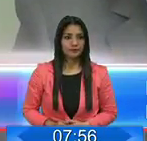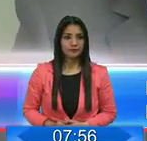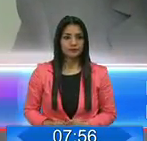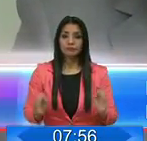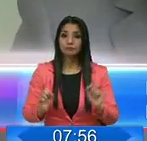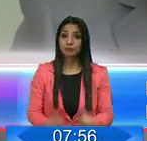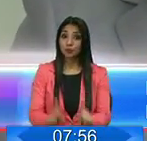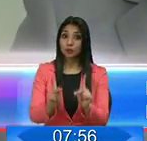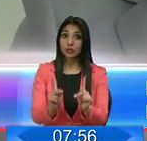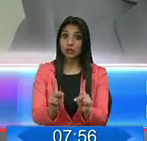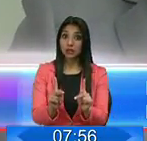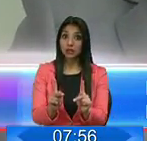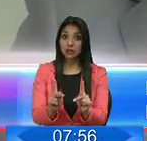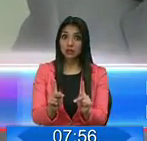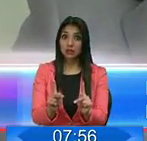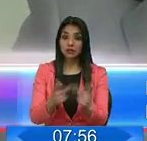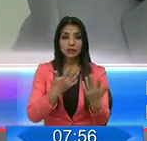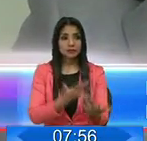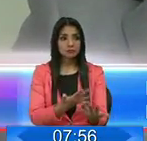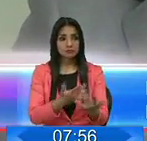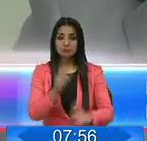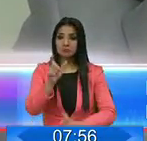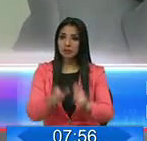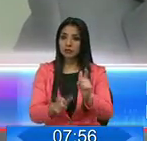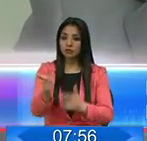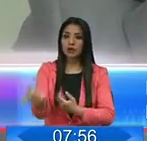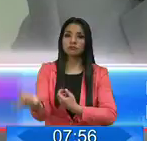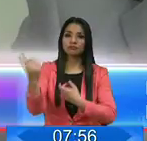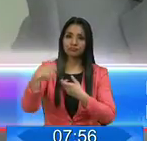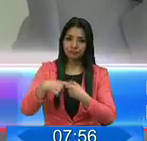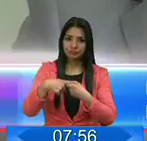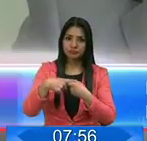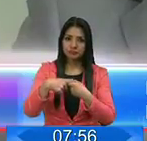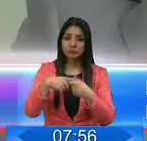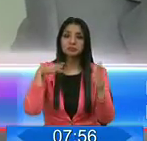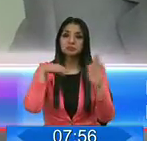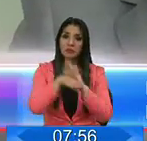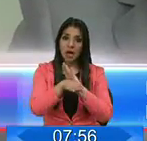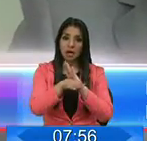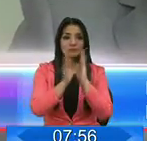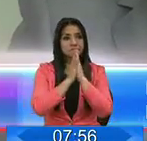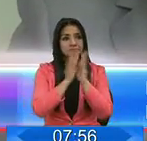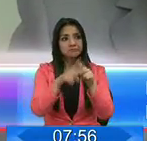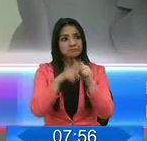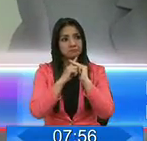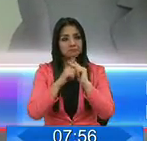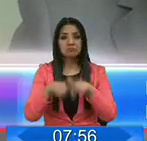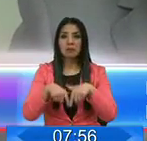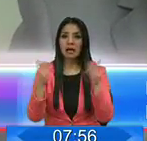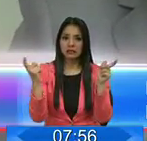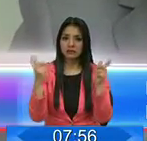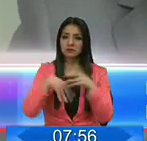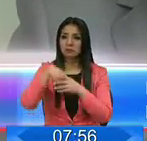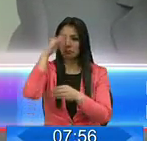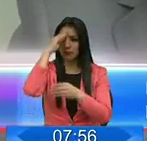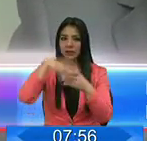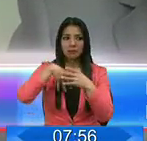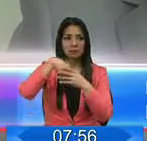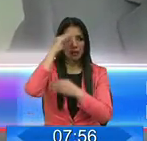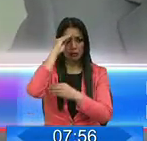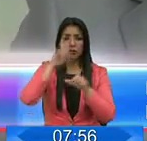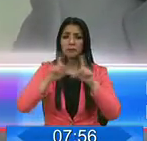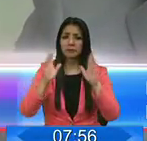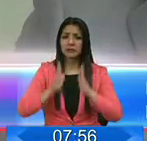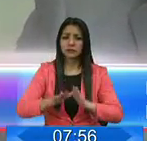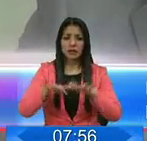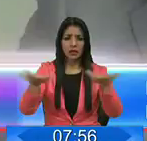oportunidades y esperamos que la ciudadanía pueda acceder y poder aumentar la cantidad de emprendimientos y empresarios a nivel